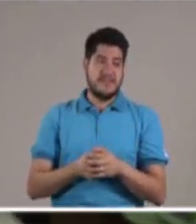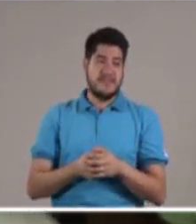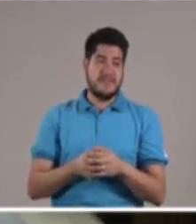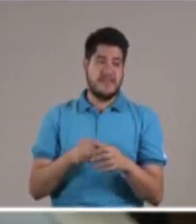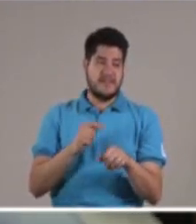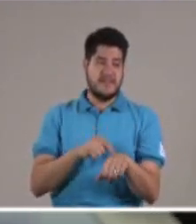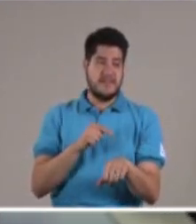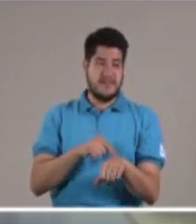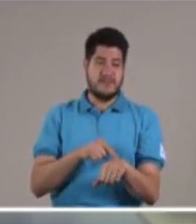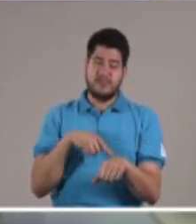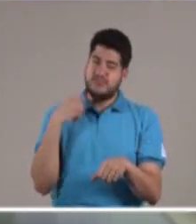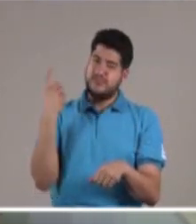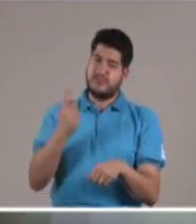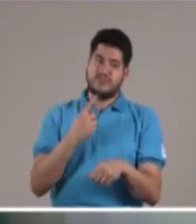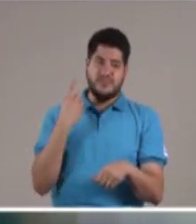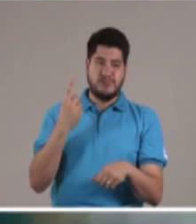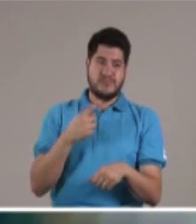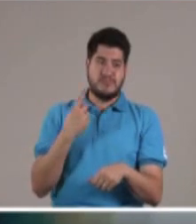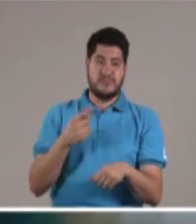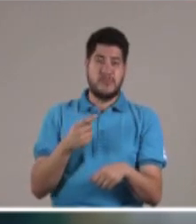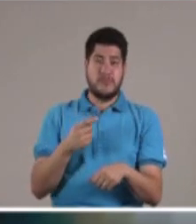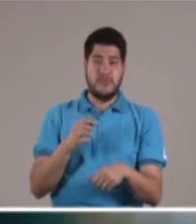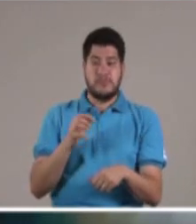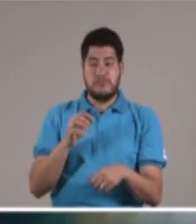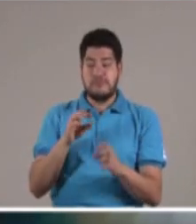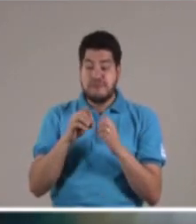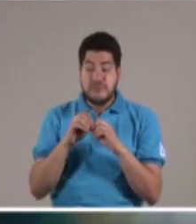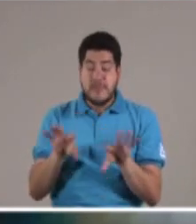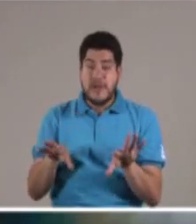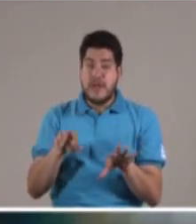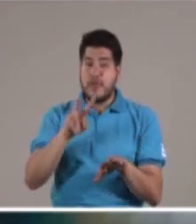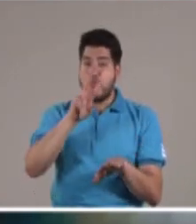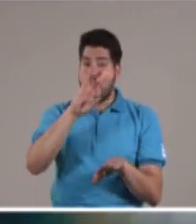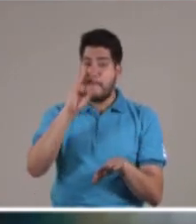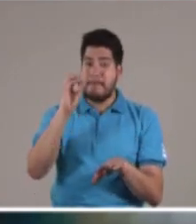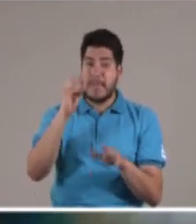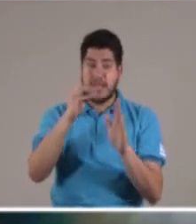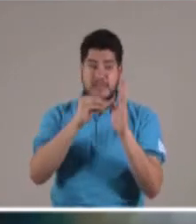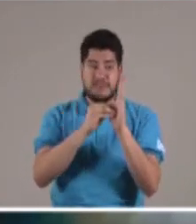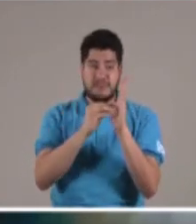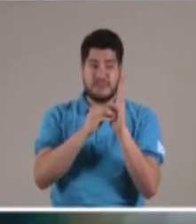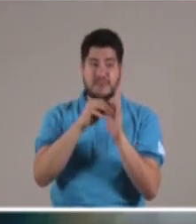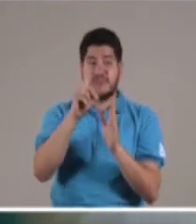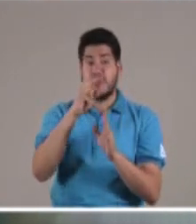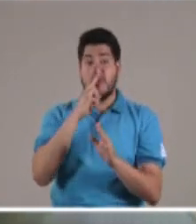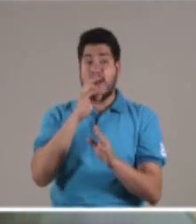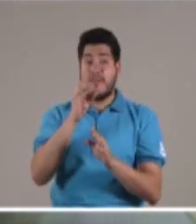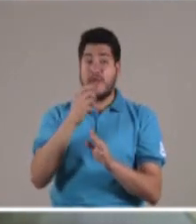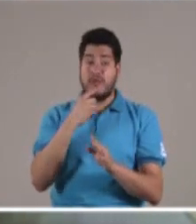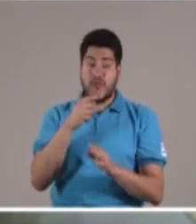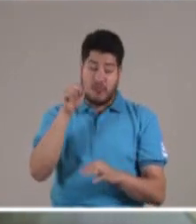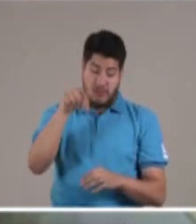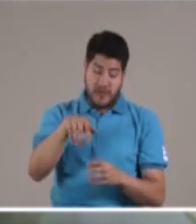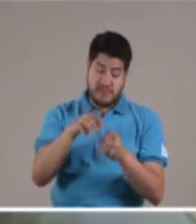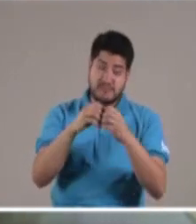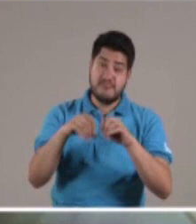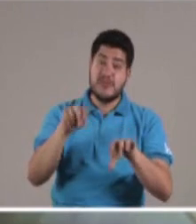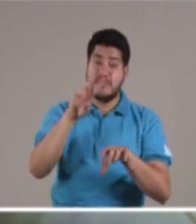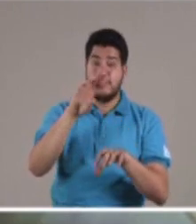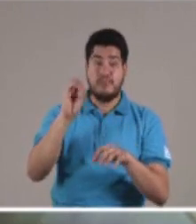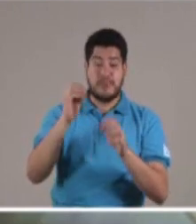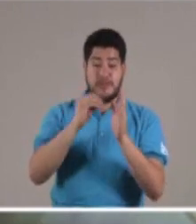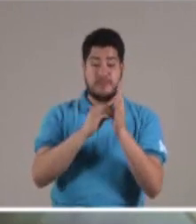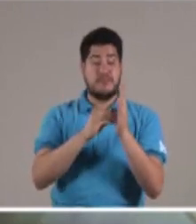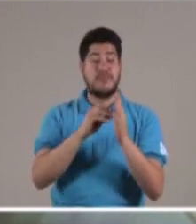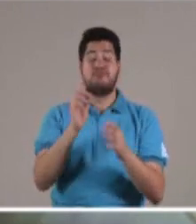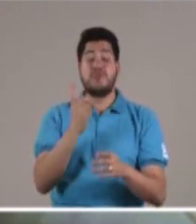y de repente se perdieron 20 pesos por ahí y un hermano dijo aquí se perdieron veinte pesos y solo